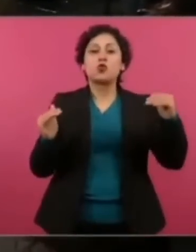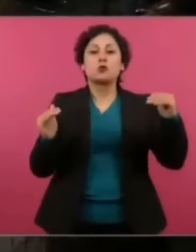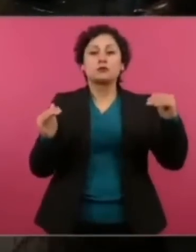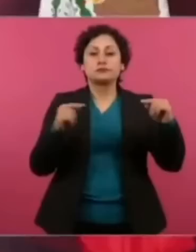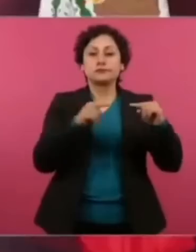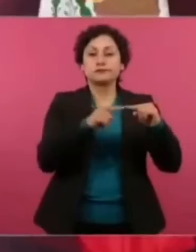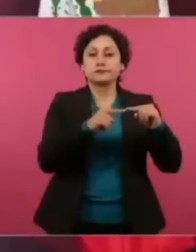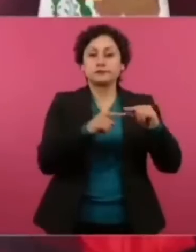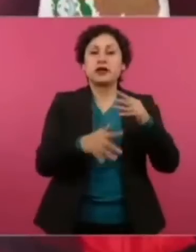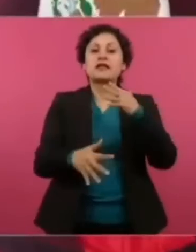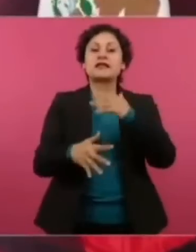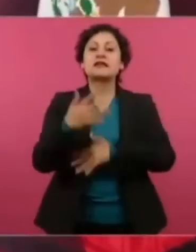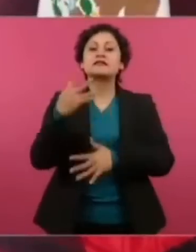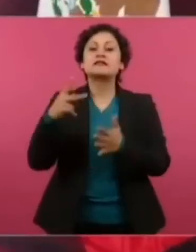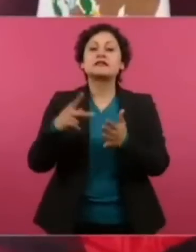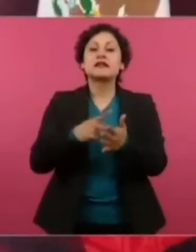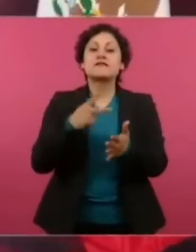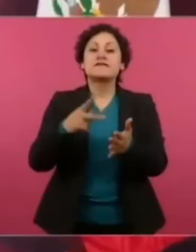15 veces.